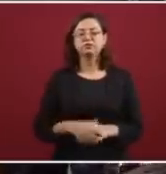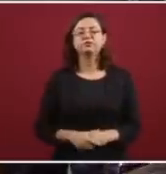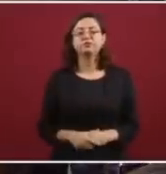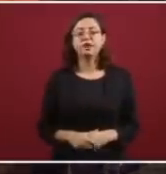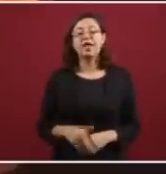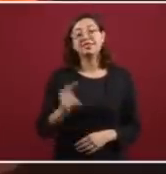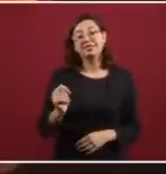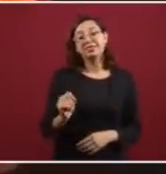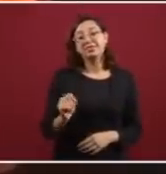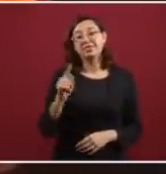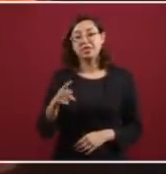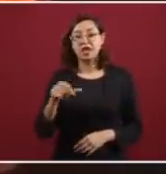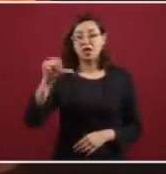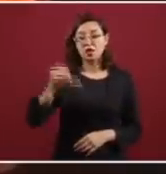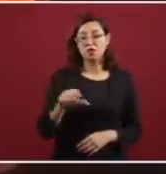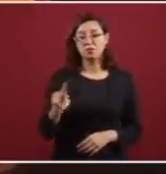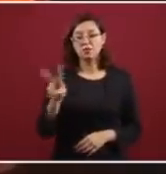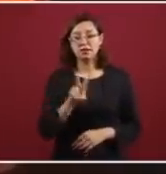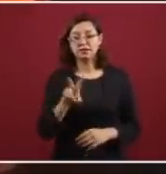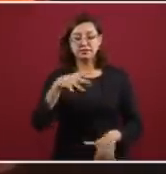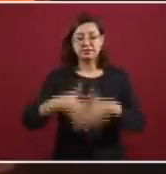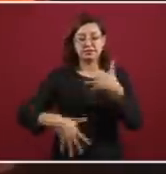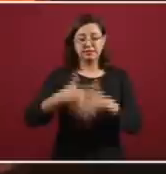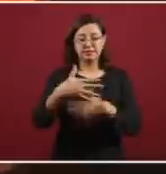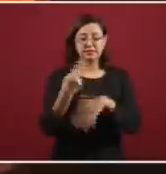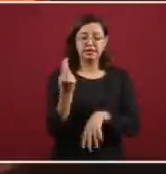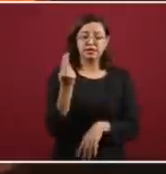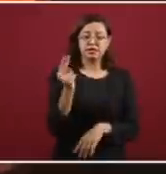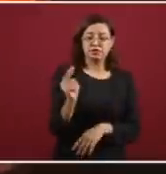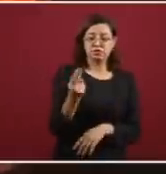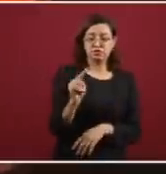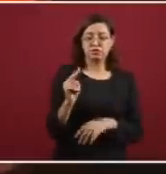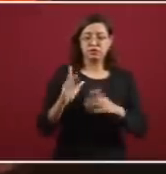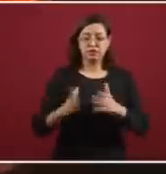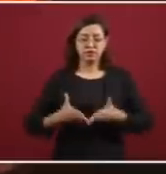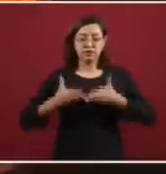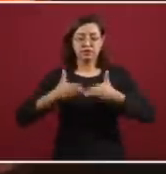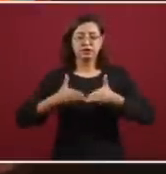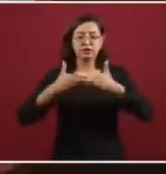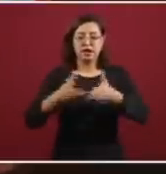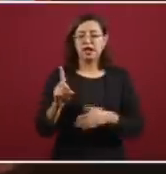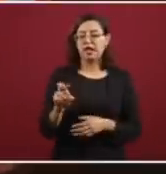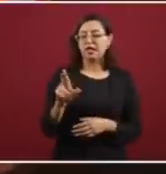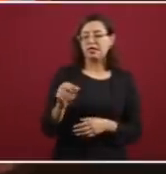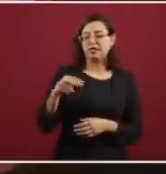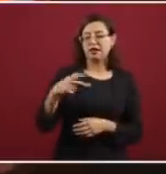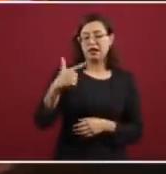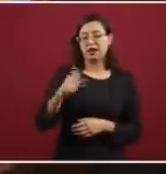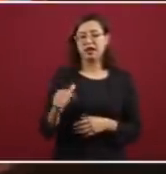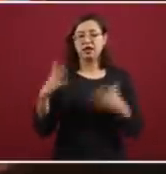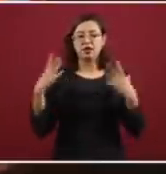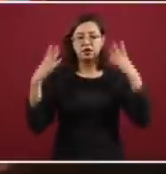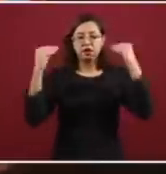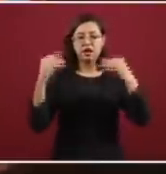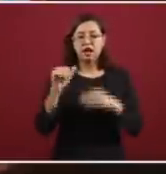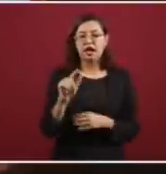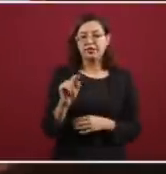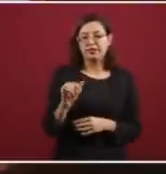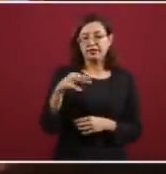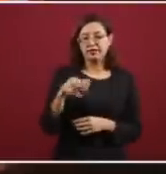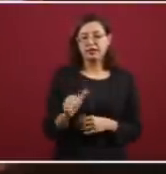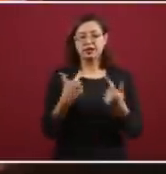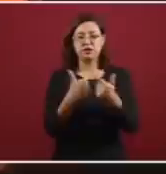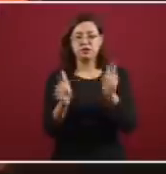viernes 15 de noviembre y estamos a bordo de la draga holandesa Atenea del grupo